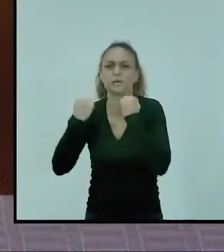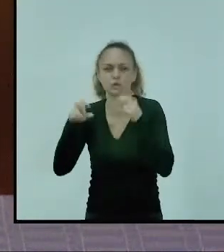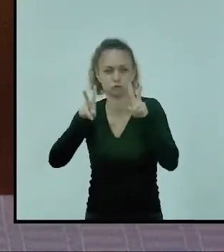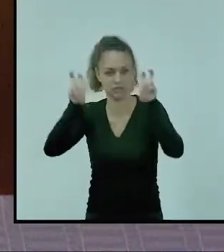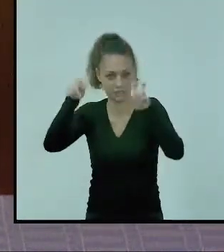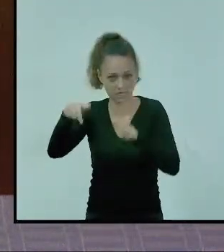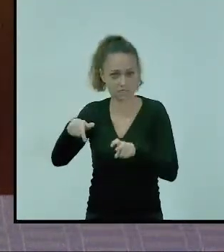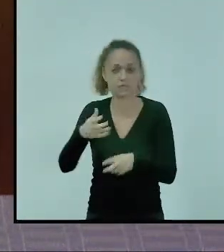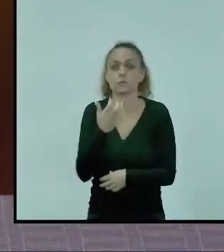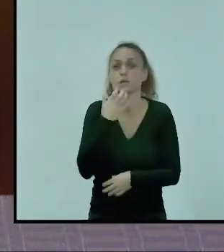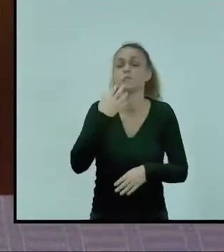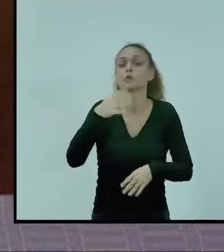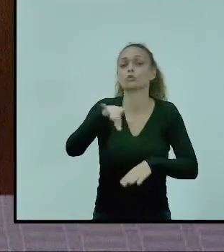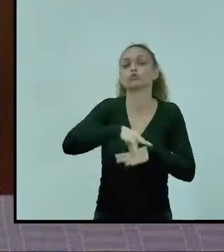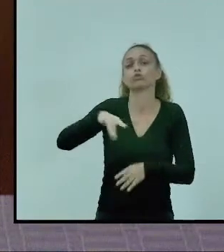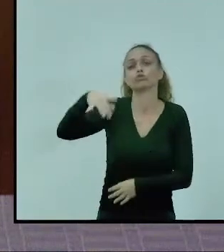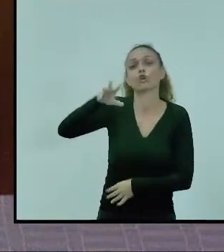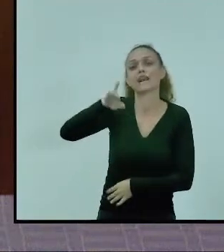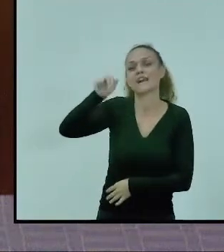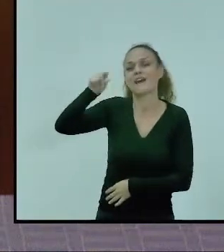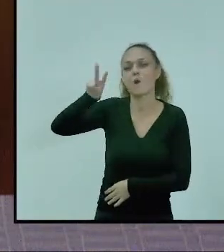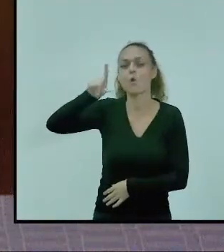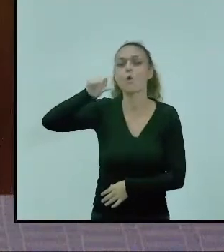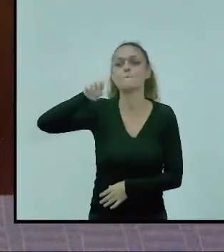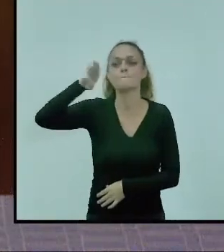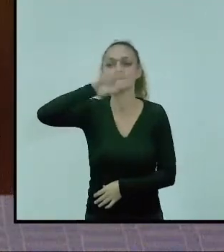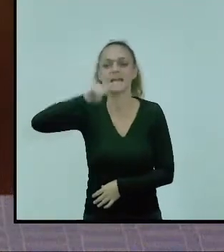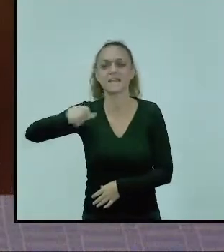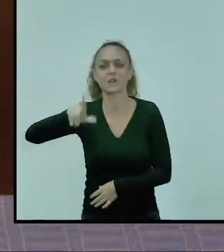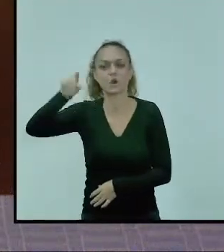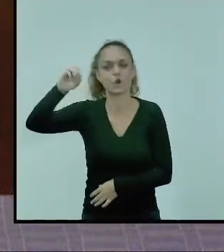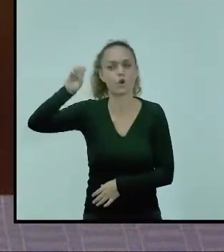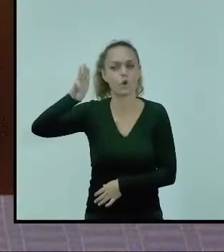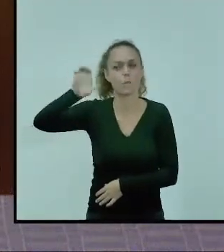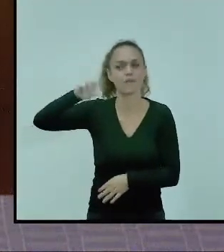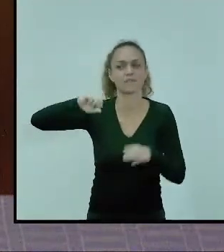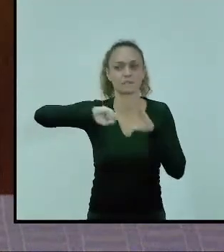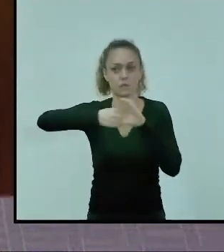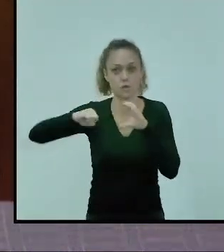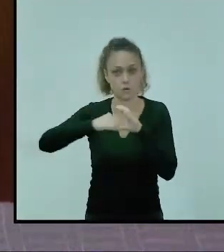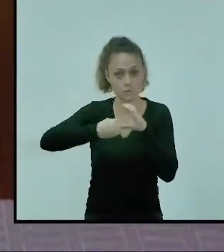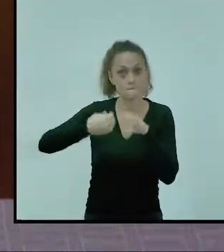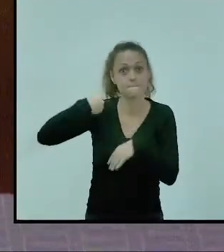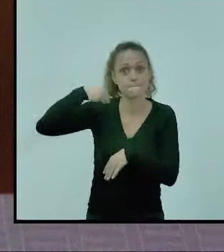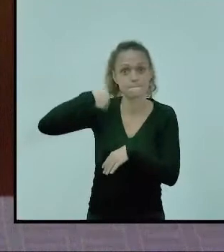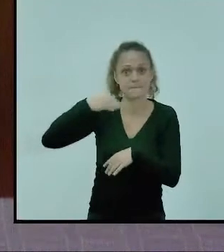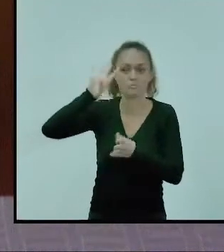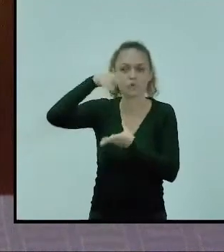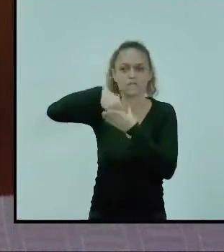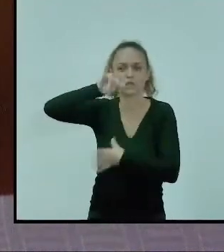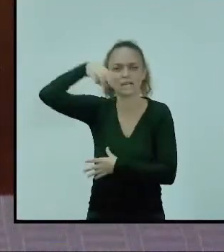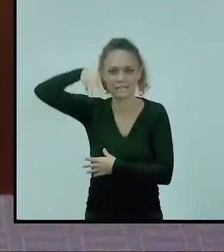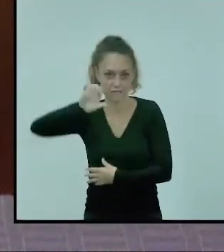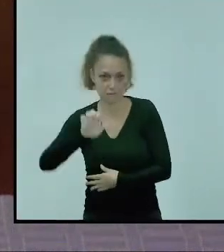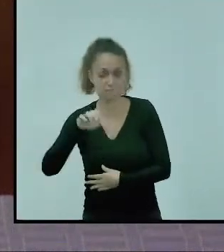es el caso del doctor Raúl Pérez López, geólogo, miembro del Departamento de Riesgos Geológicos del INME, y